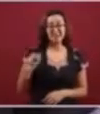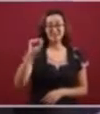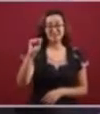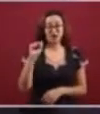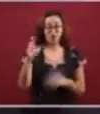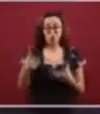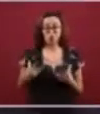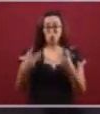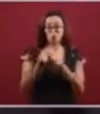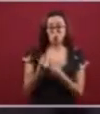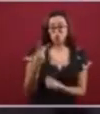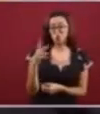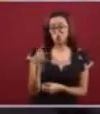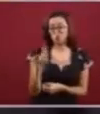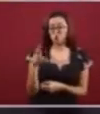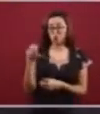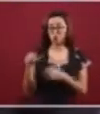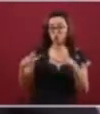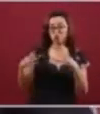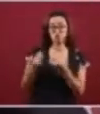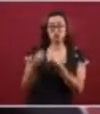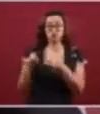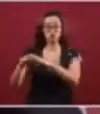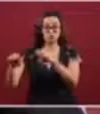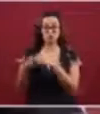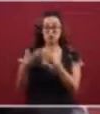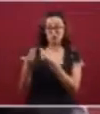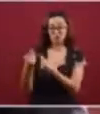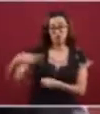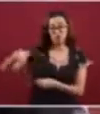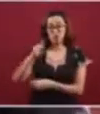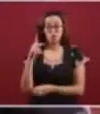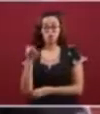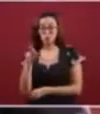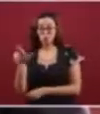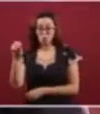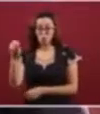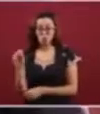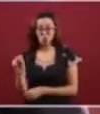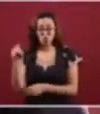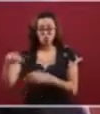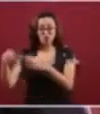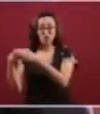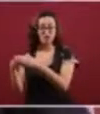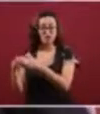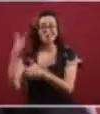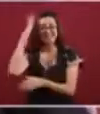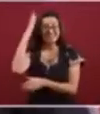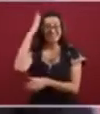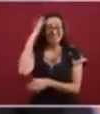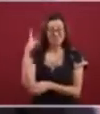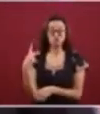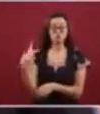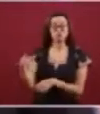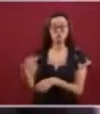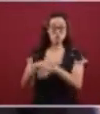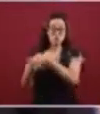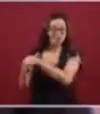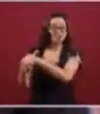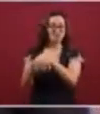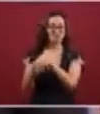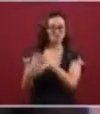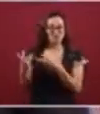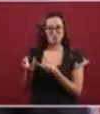edificio. Jamás les llamé porros. No tergiversen mis palabras. Refiriéndote a las personas que se han publicado. Yo dije que el